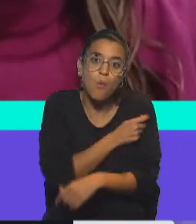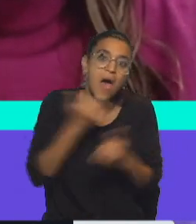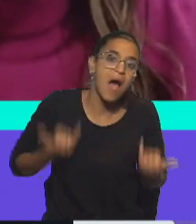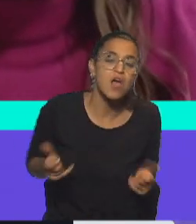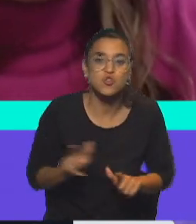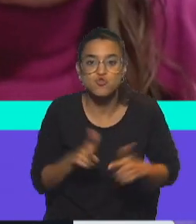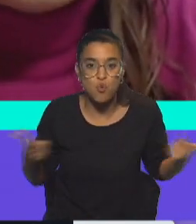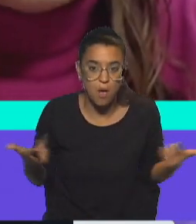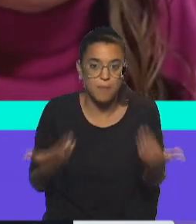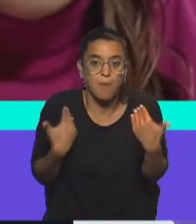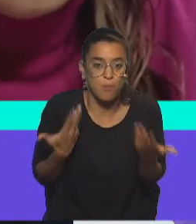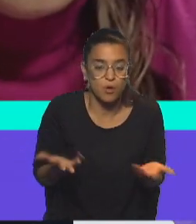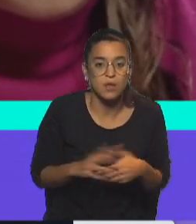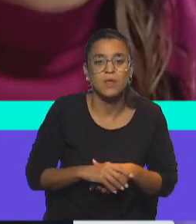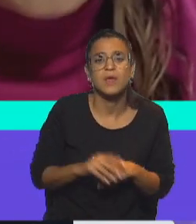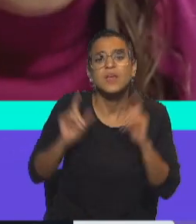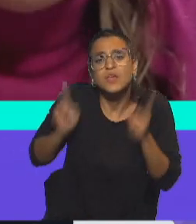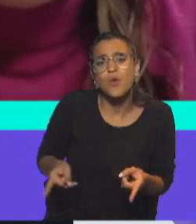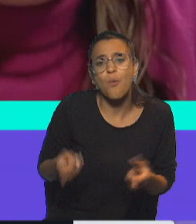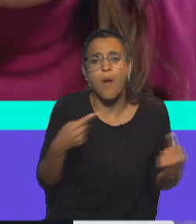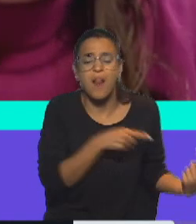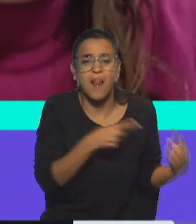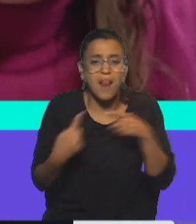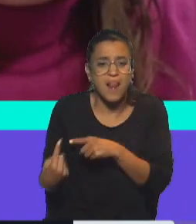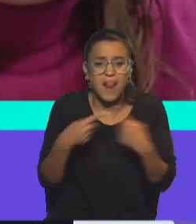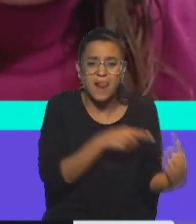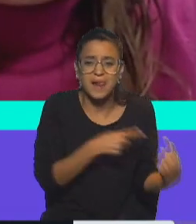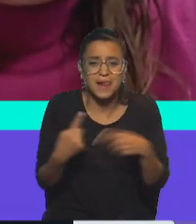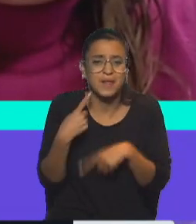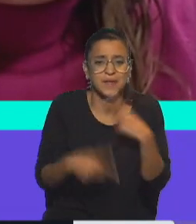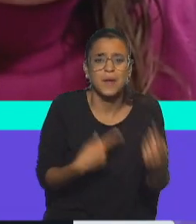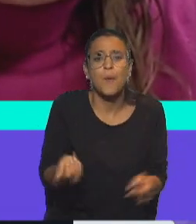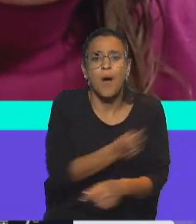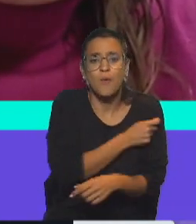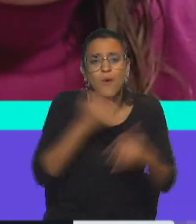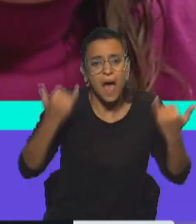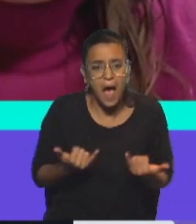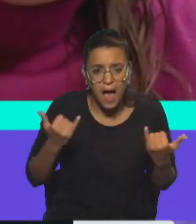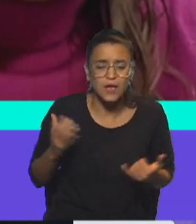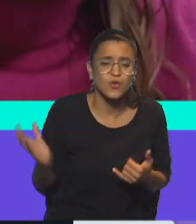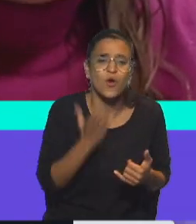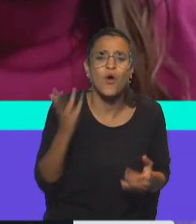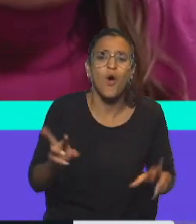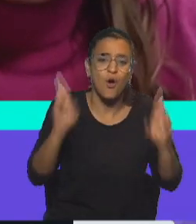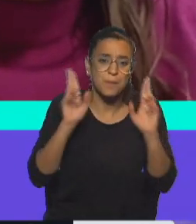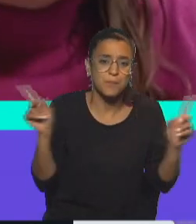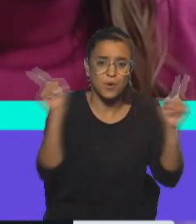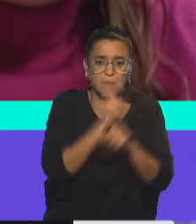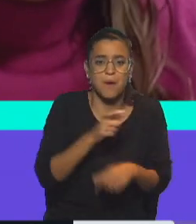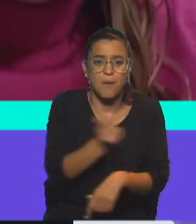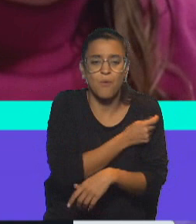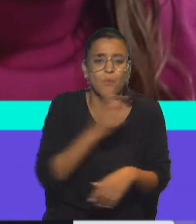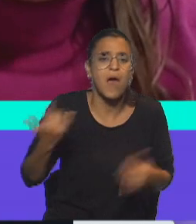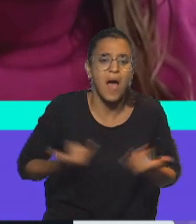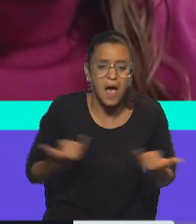poder, digamos, igual sigamos con este dilema, que sigamos con el dilema de que hay vacunas, ¿no? O sea, si el problema es que hay vacunas y no